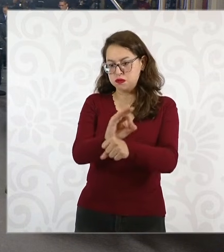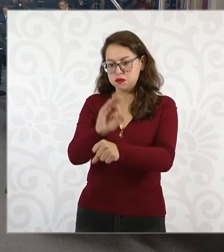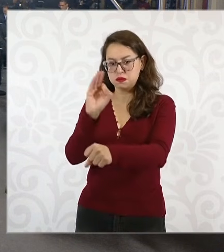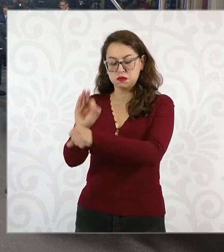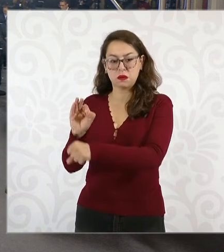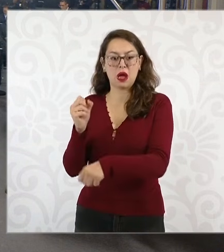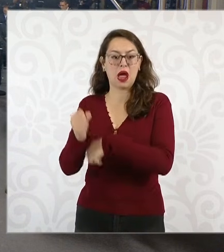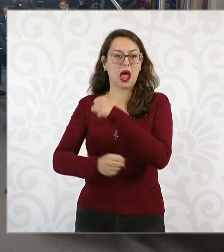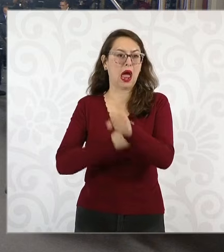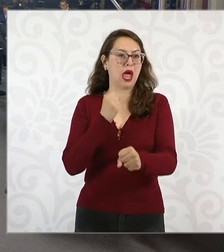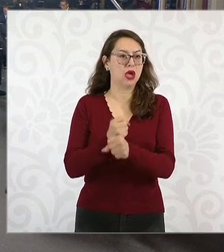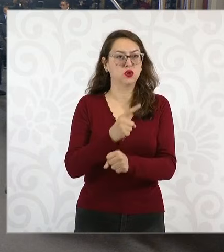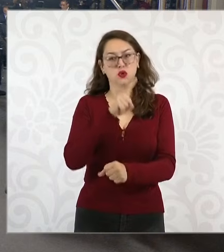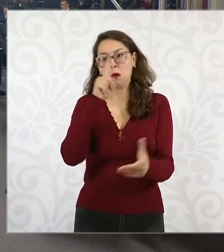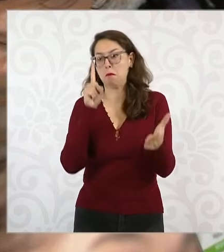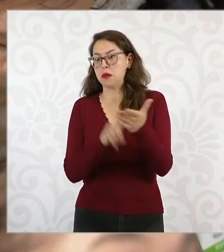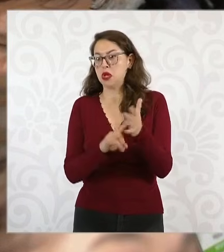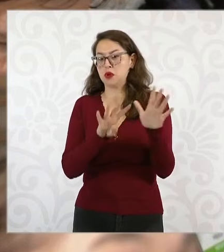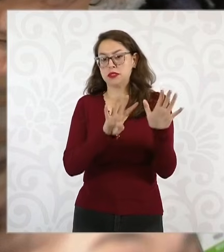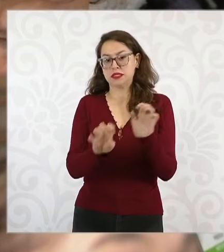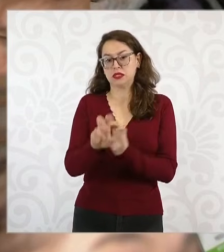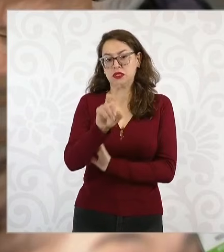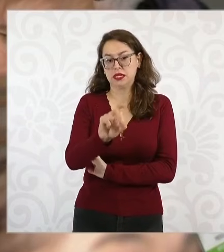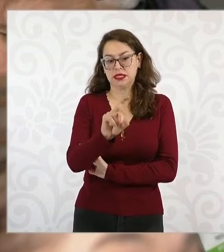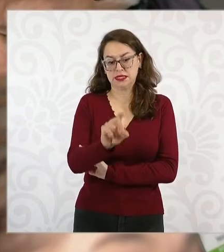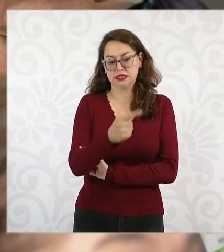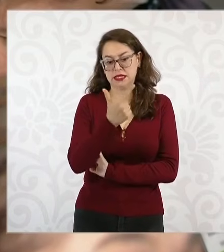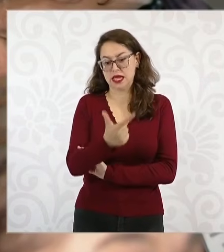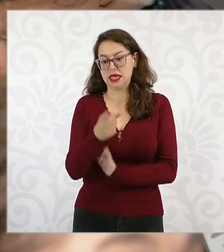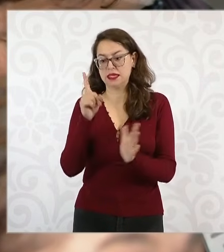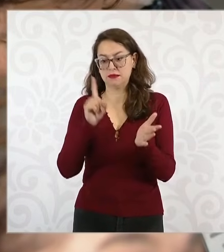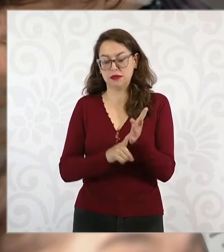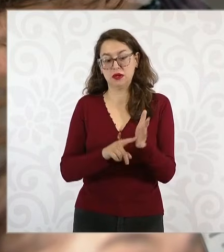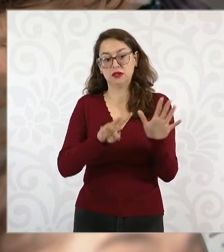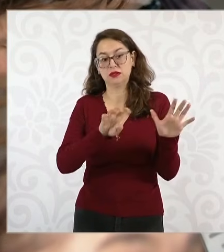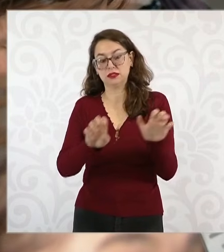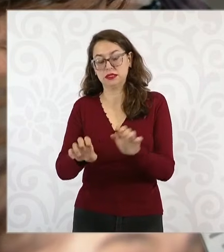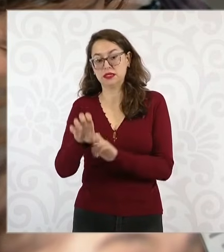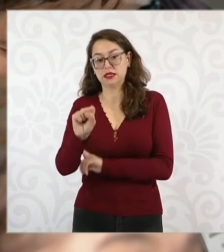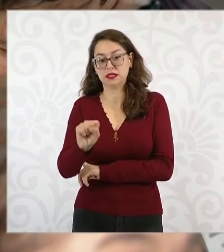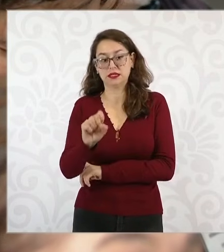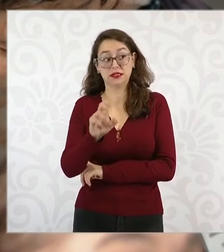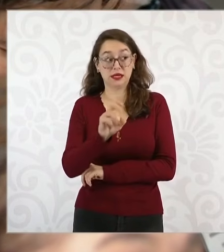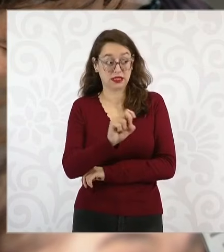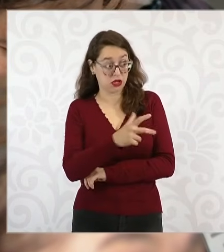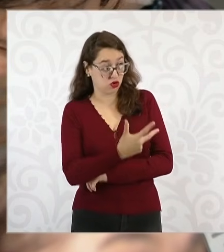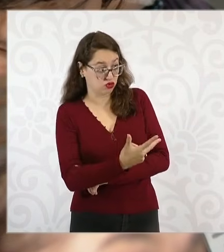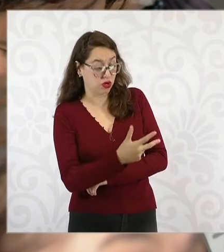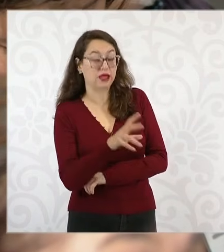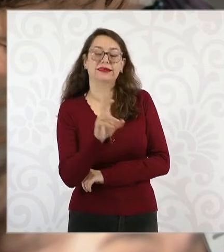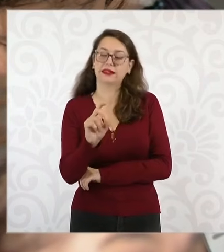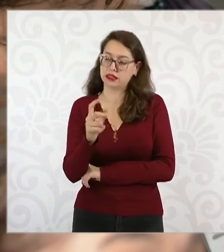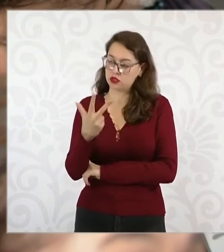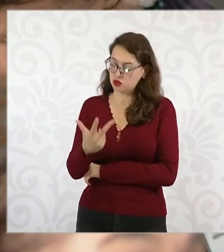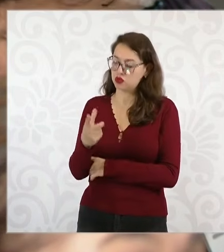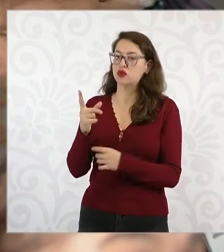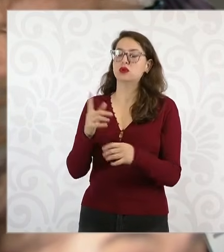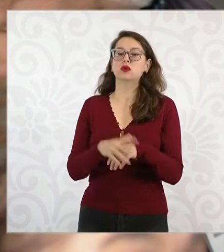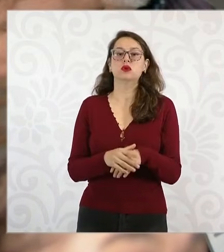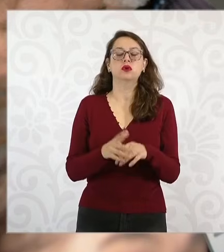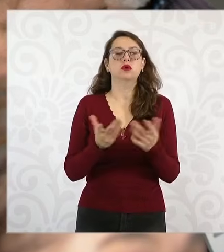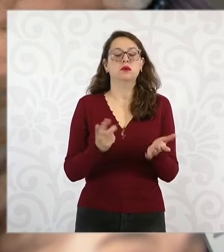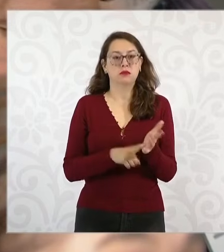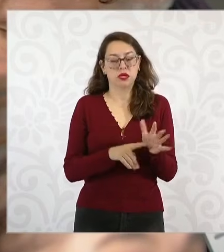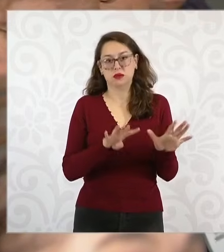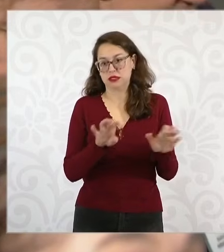país, 1937, 1960. 38. 1938, sí. En